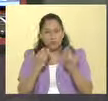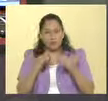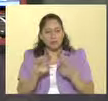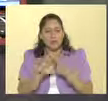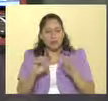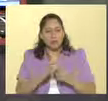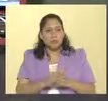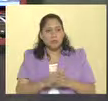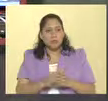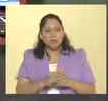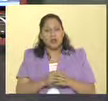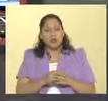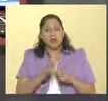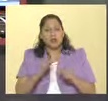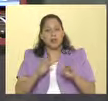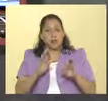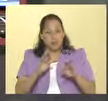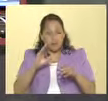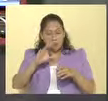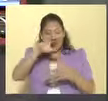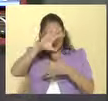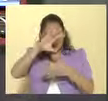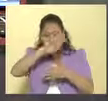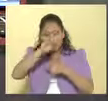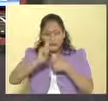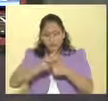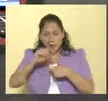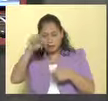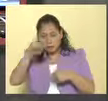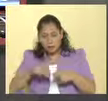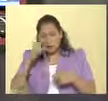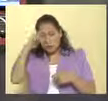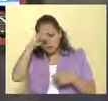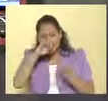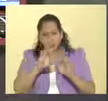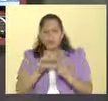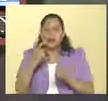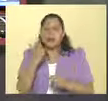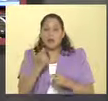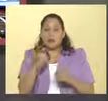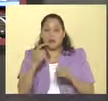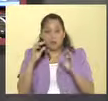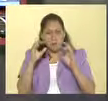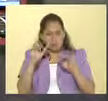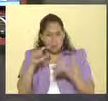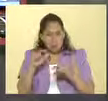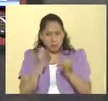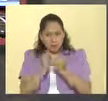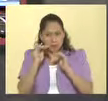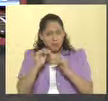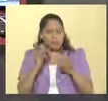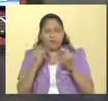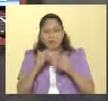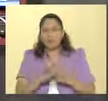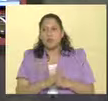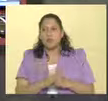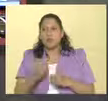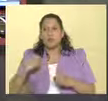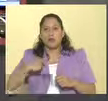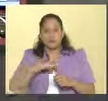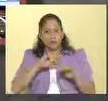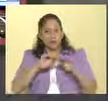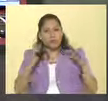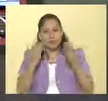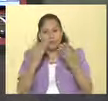CEPAL habla de que es muy difícil en los países de América Latina hablar de una mínima cohesión social, es decir, somos sociedades tan desiguales,